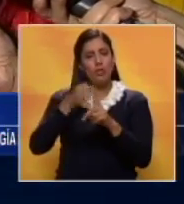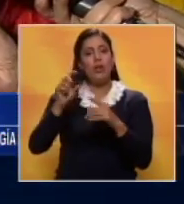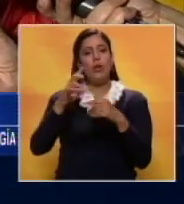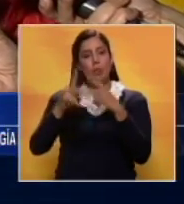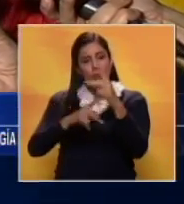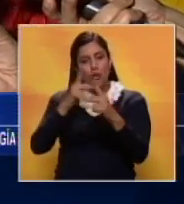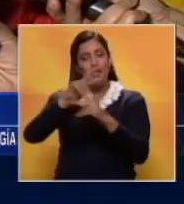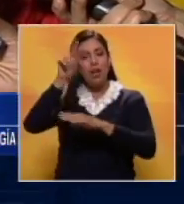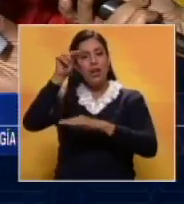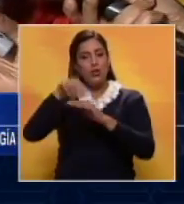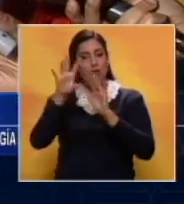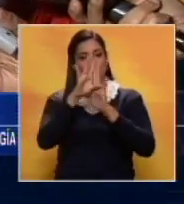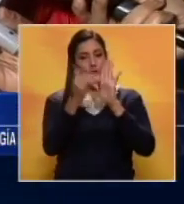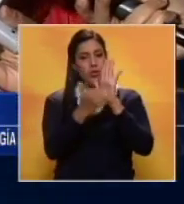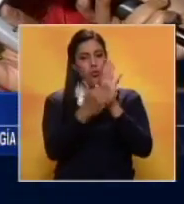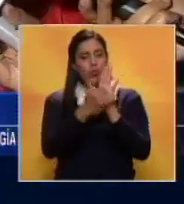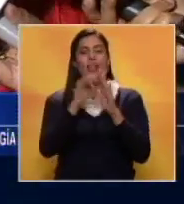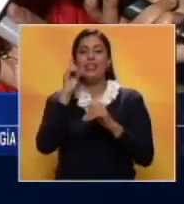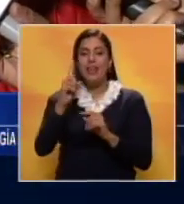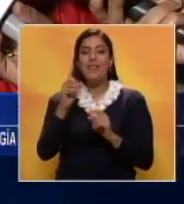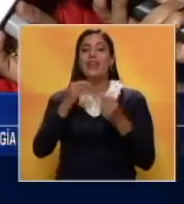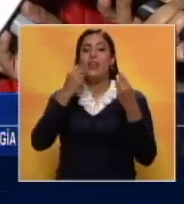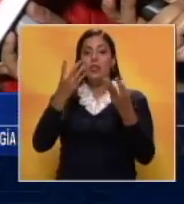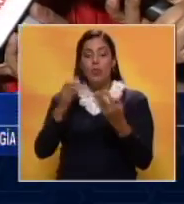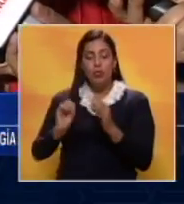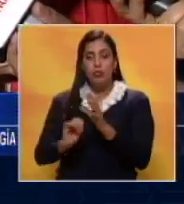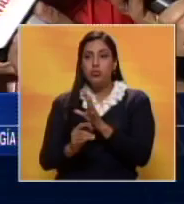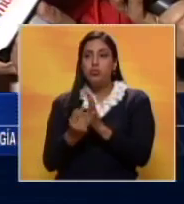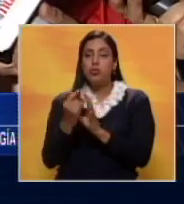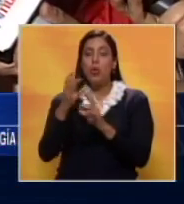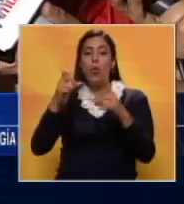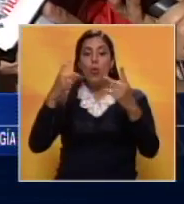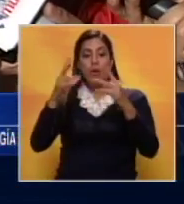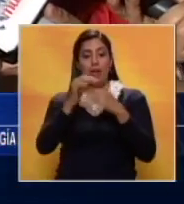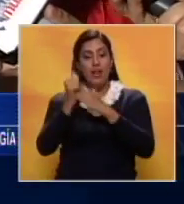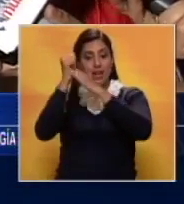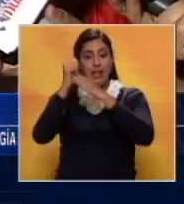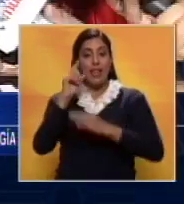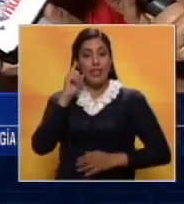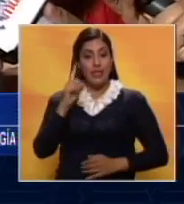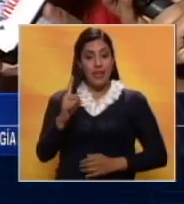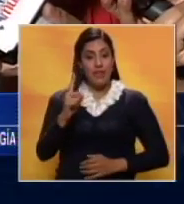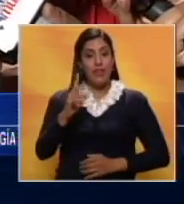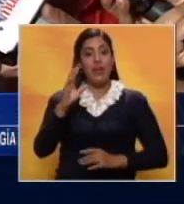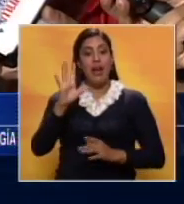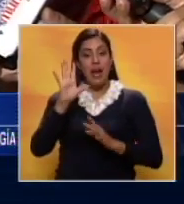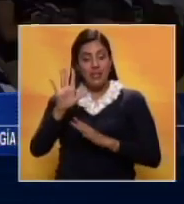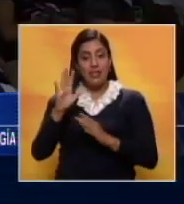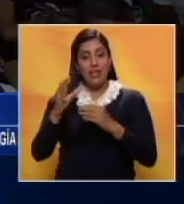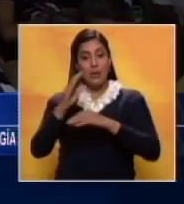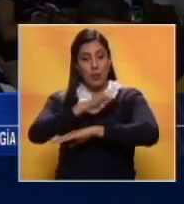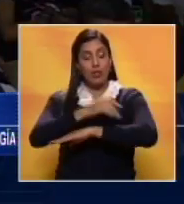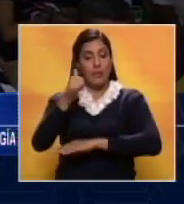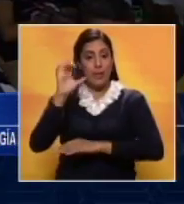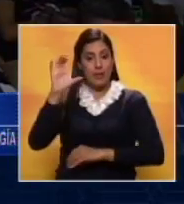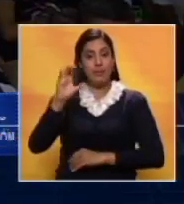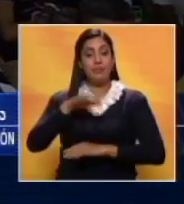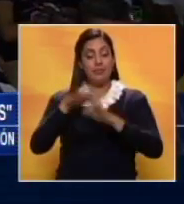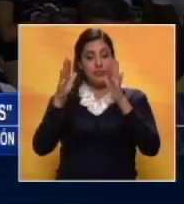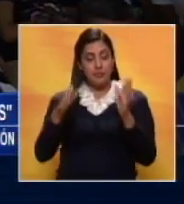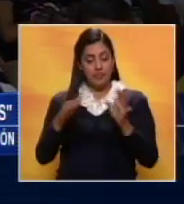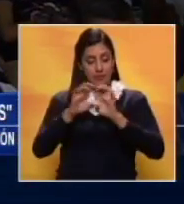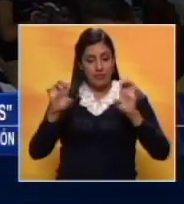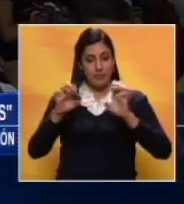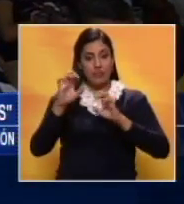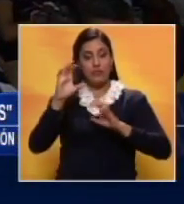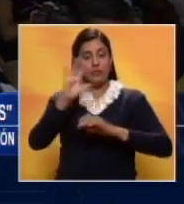en el proceso nacional constituyente, que va a ser el que va a dar el renacimiento a esos liderazgos que deben ser lo que deben conducir el país. El ministro de Educación